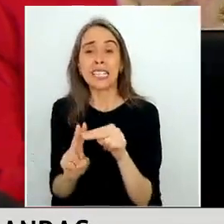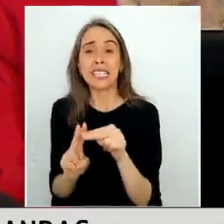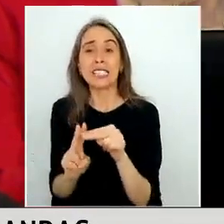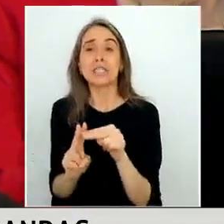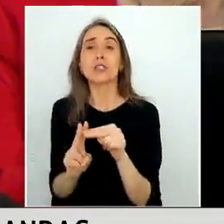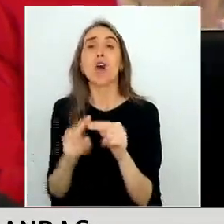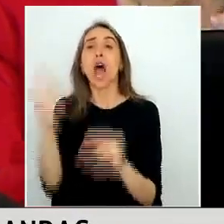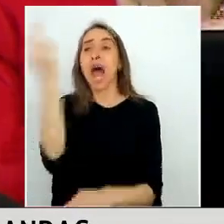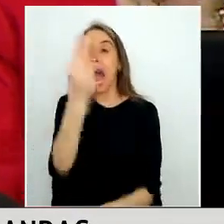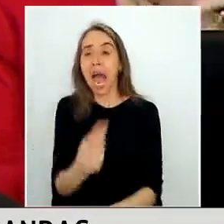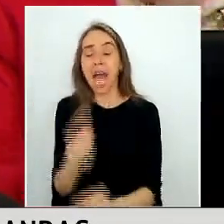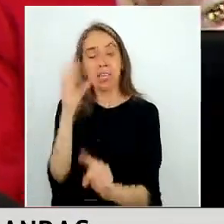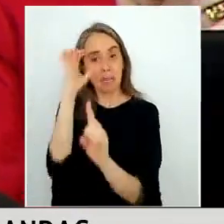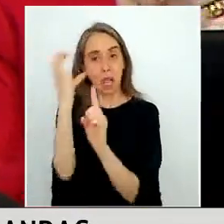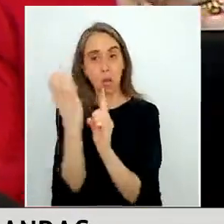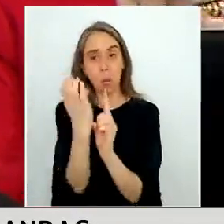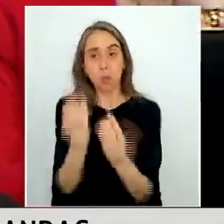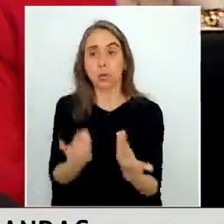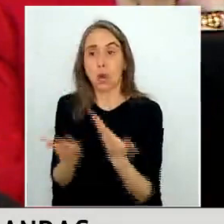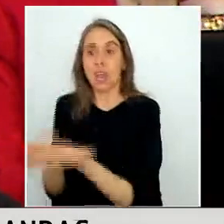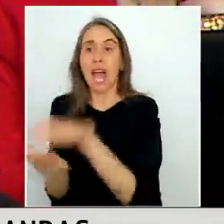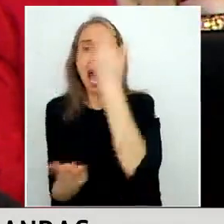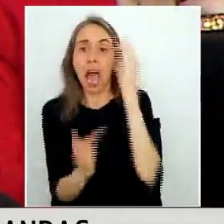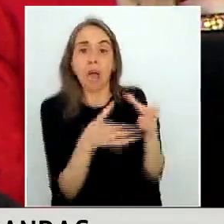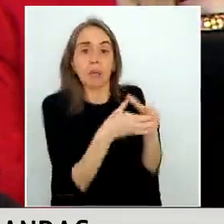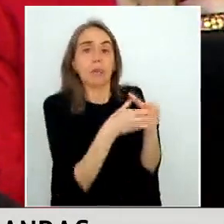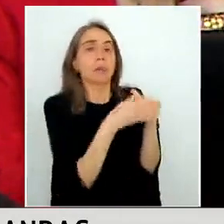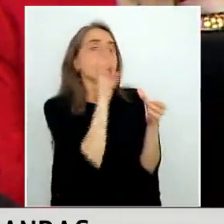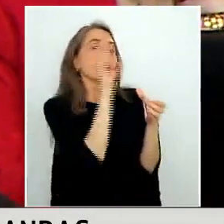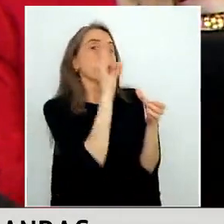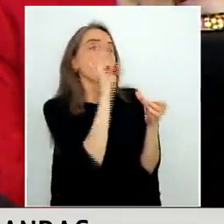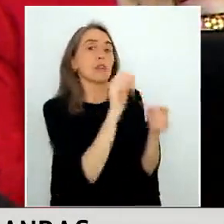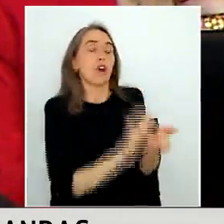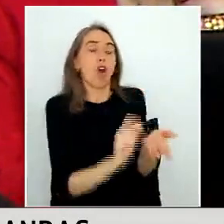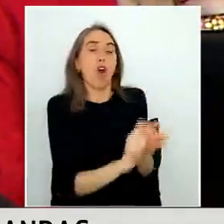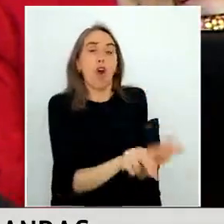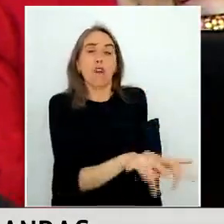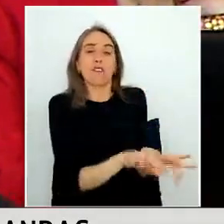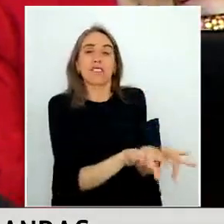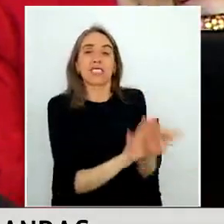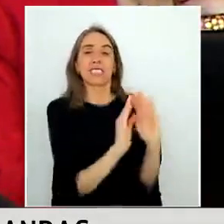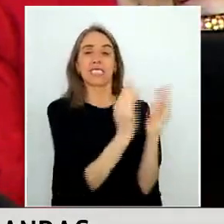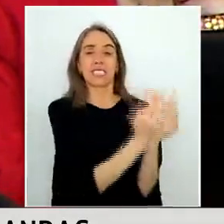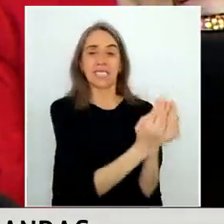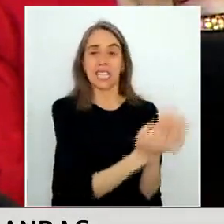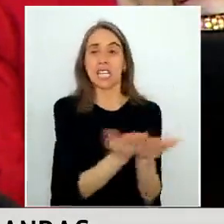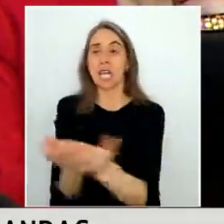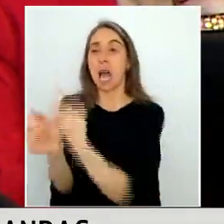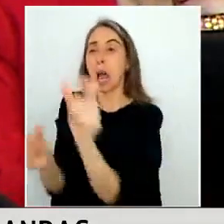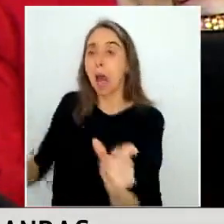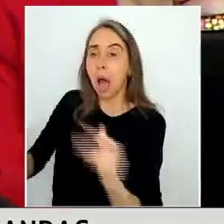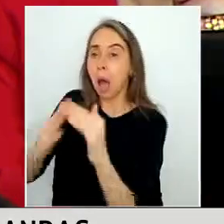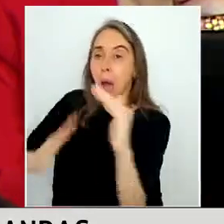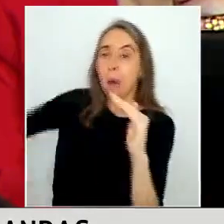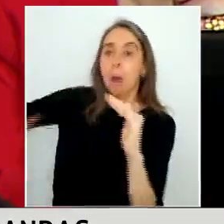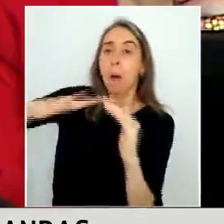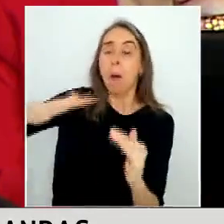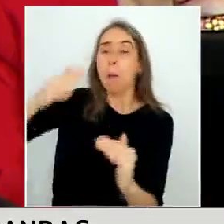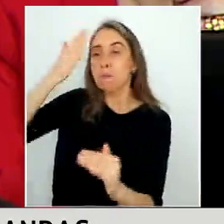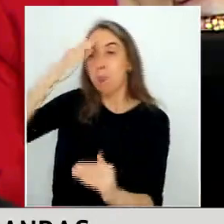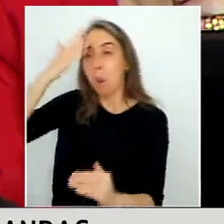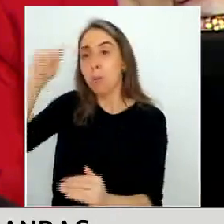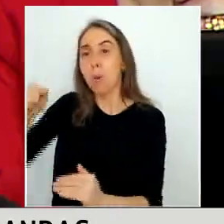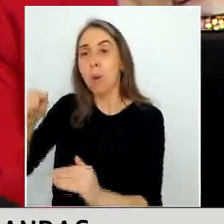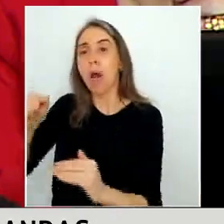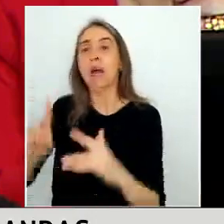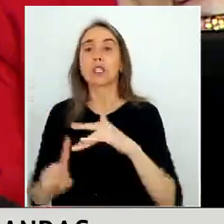la cultura que antes estaba encerrada en la oficinas a los lugares más populares aquí Esta es una cuestión que nace desde la